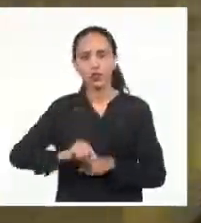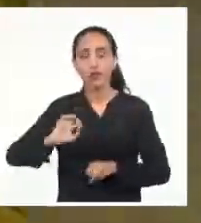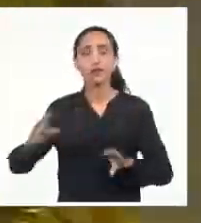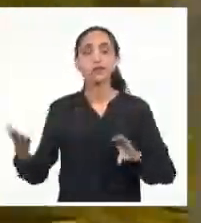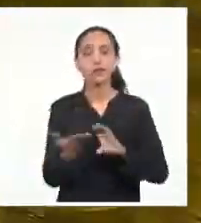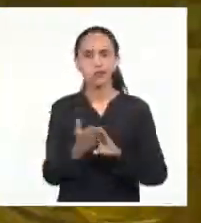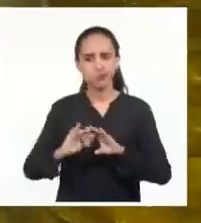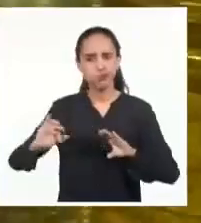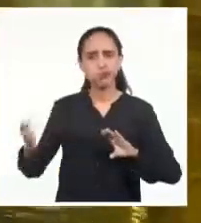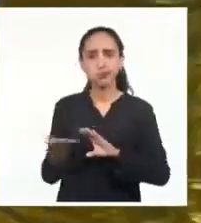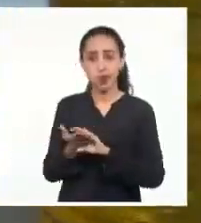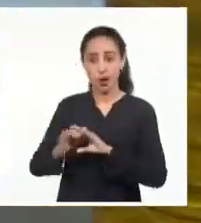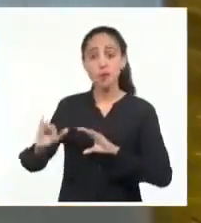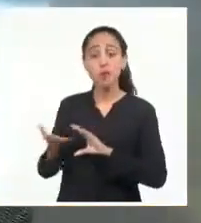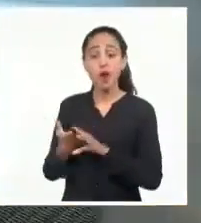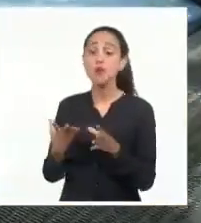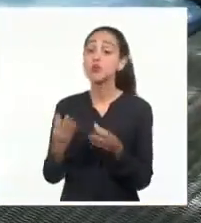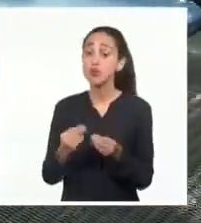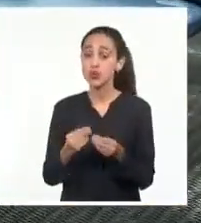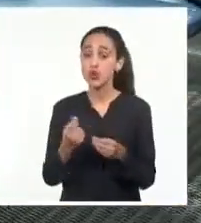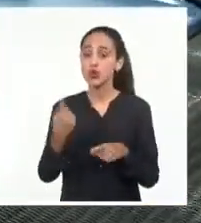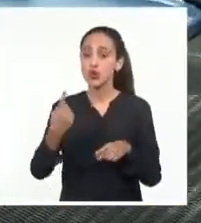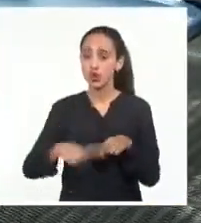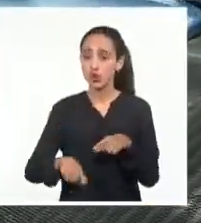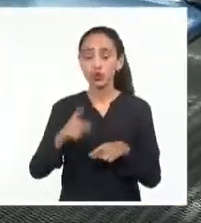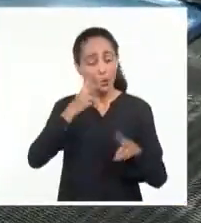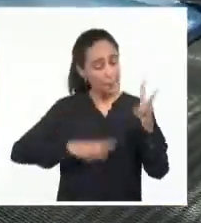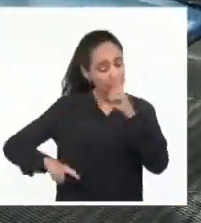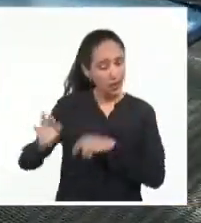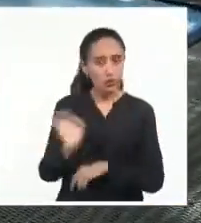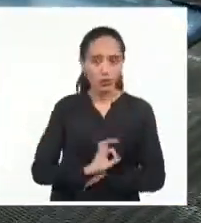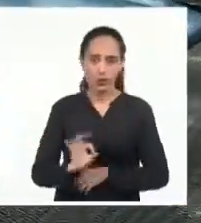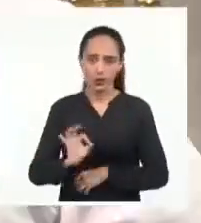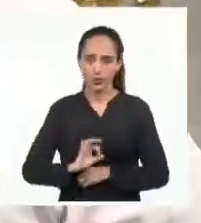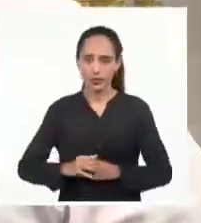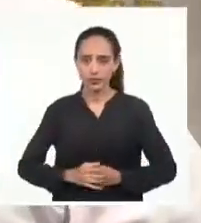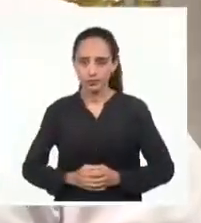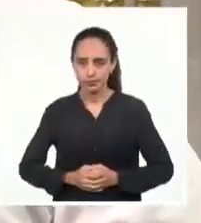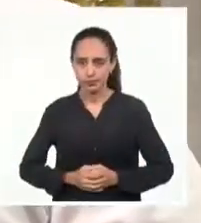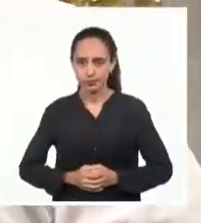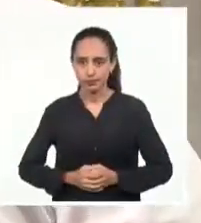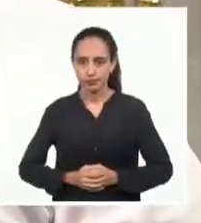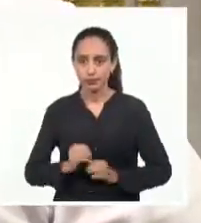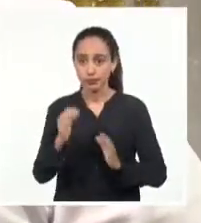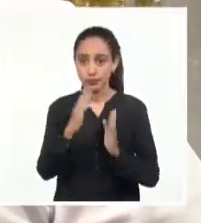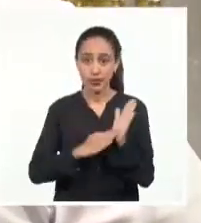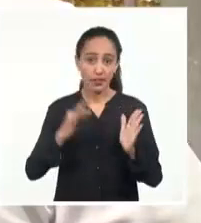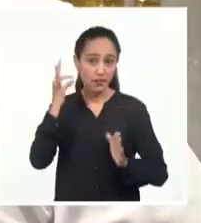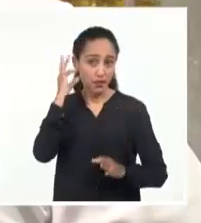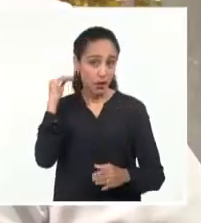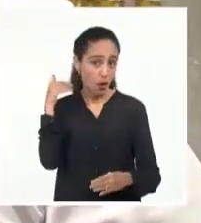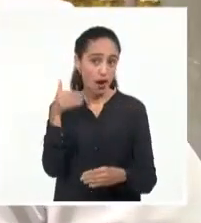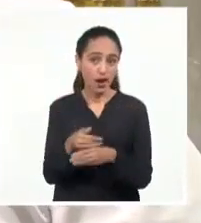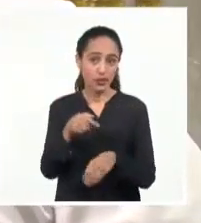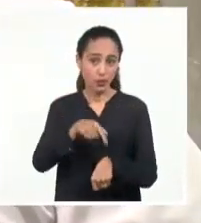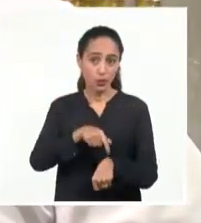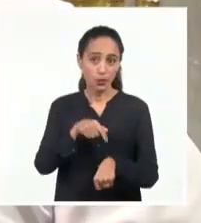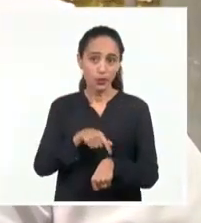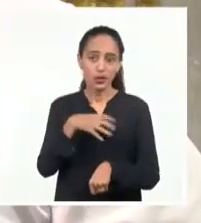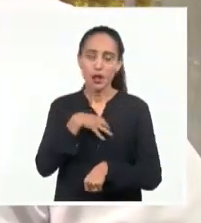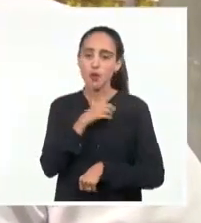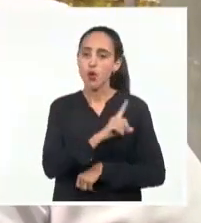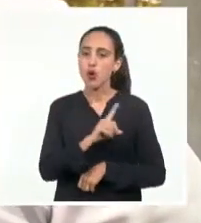sancionados administrativamente y los que se encuentran en investigación por las autoridades. De febrero a la fecha hemos tenido 11